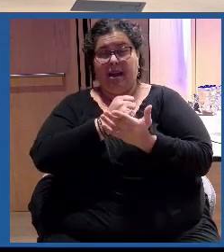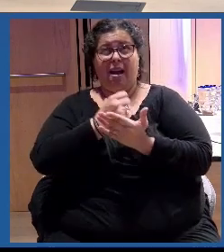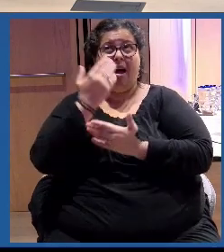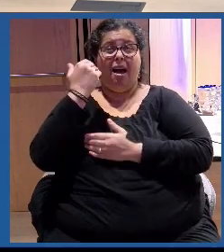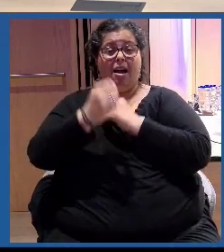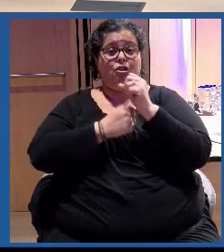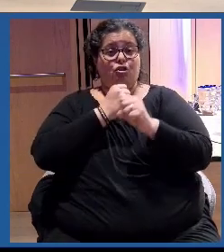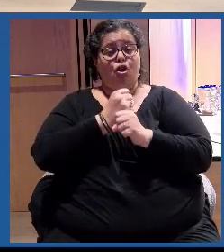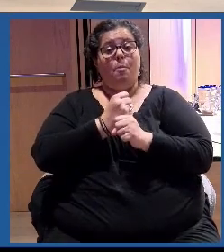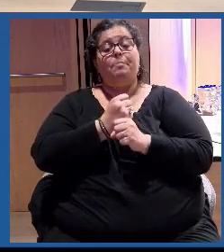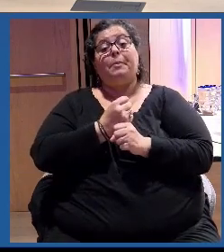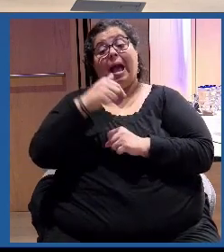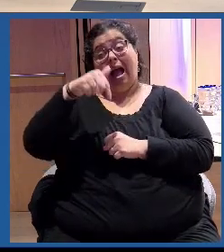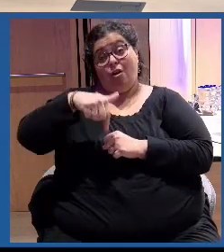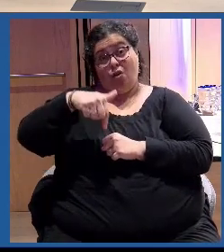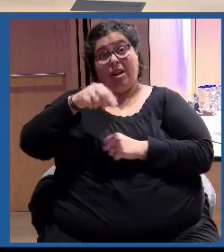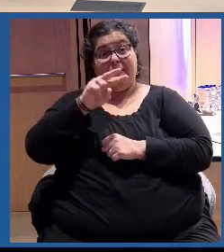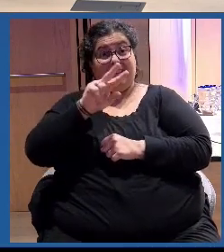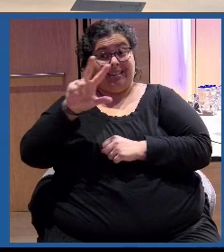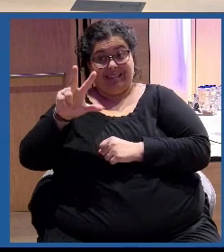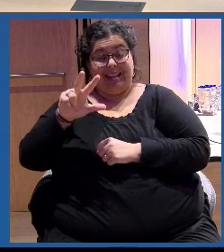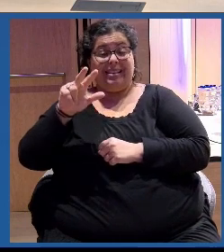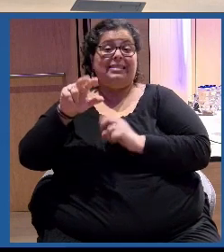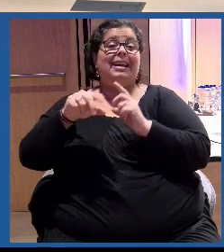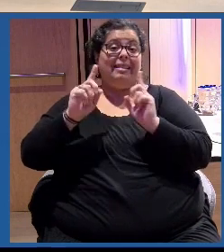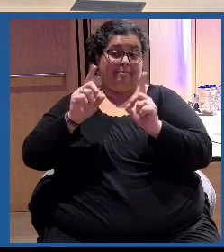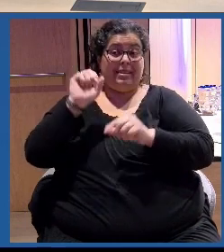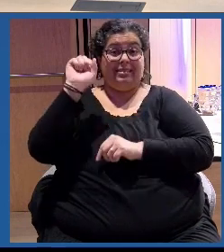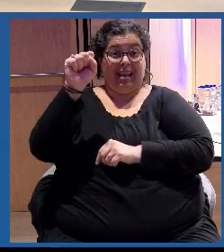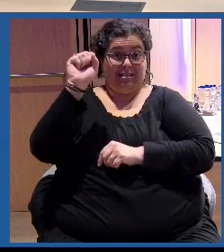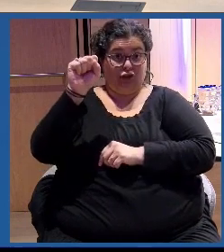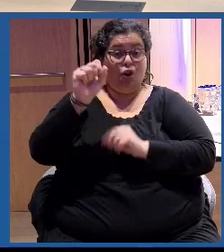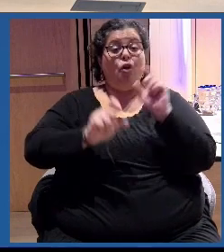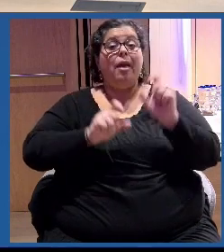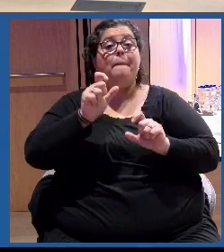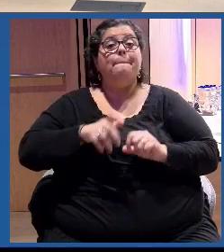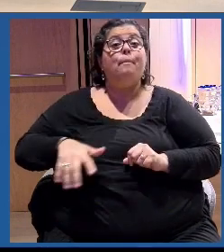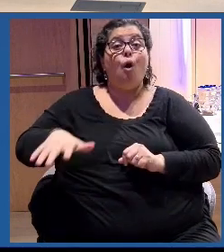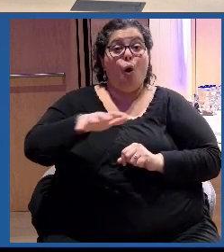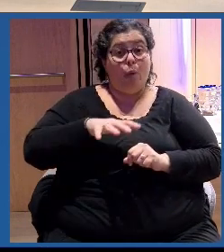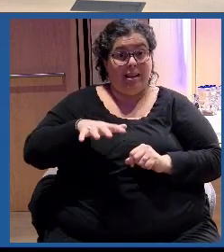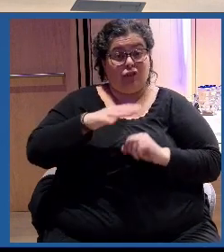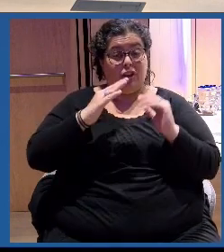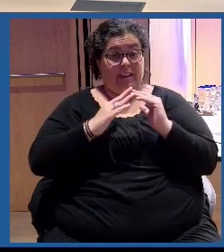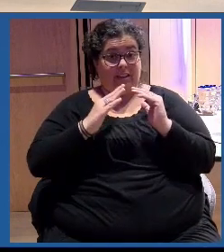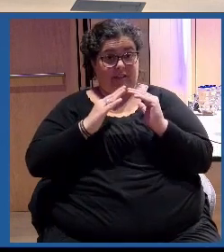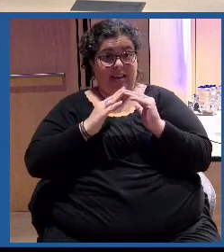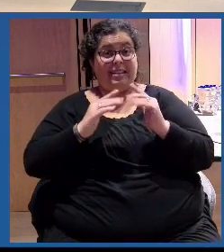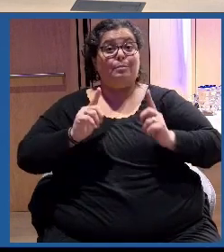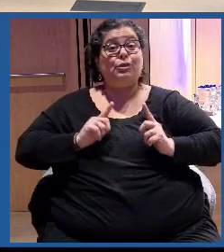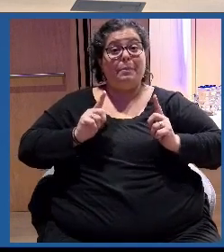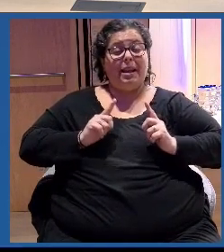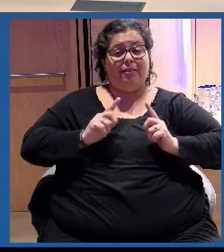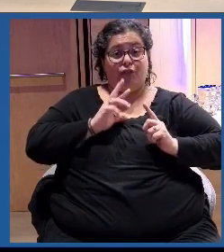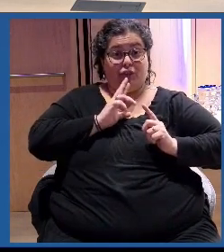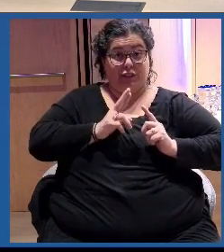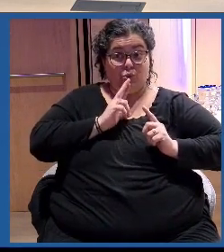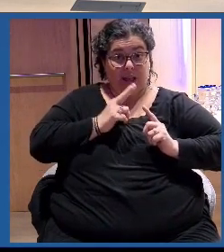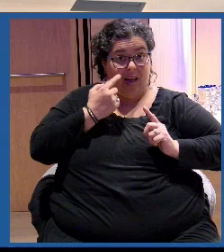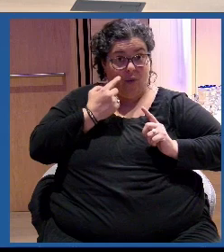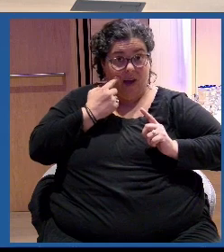Justo ahora en 2023 estamos en el Censo de Población y Vivienda, y esperamos que